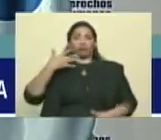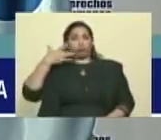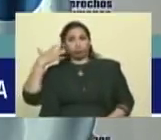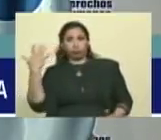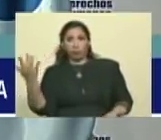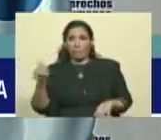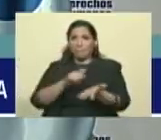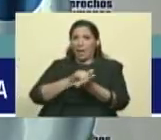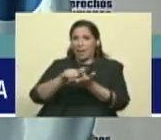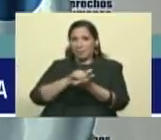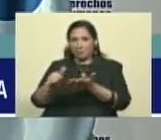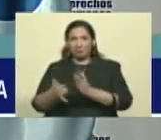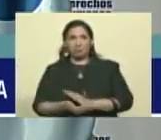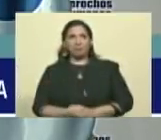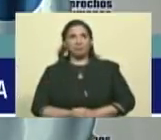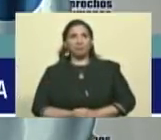Miami,